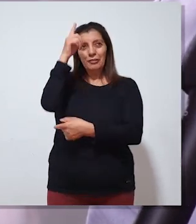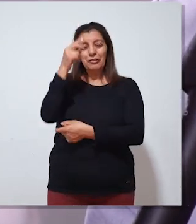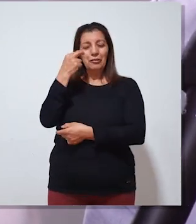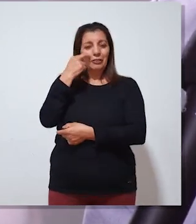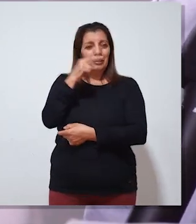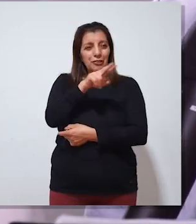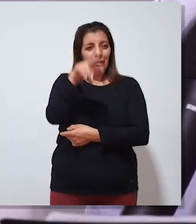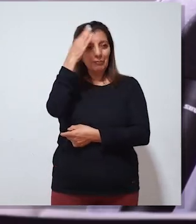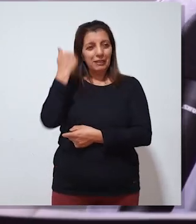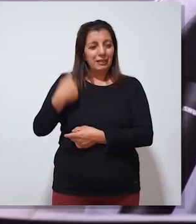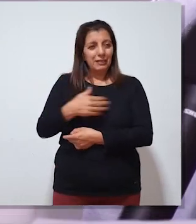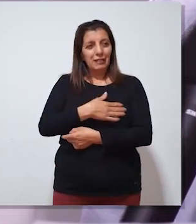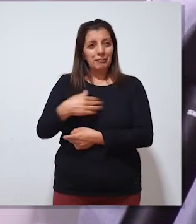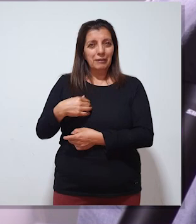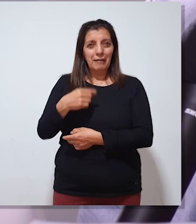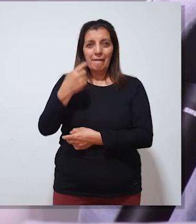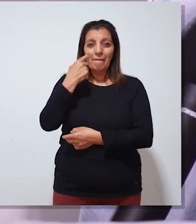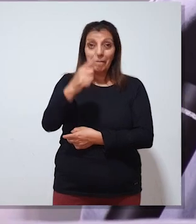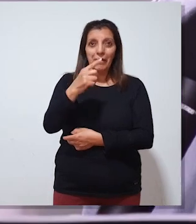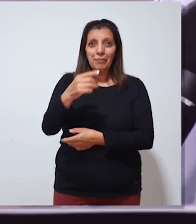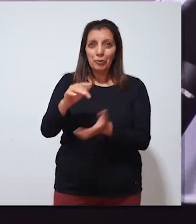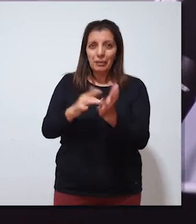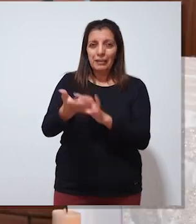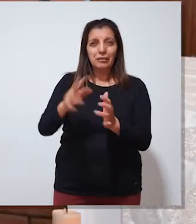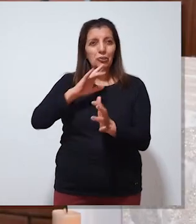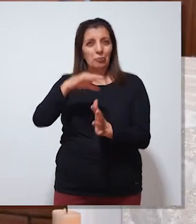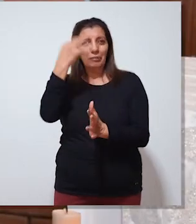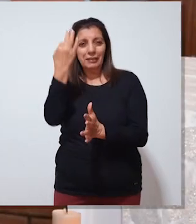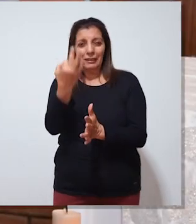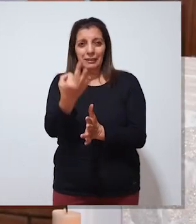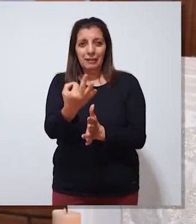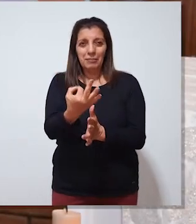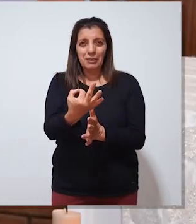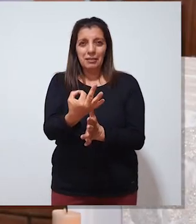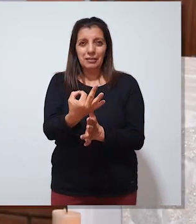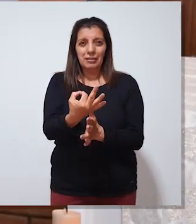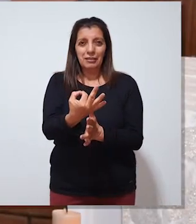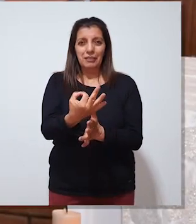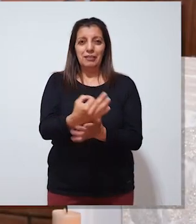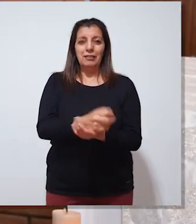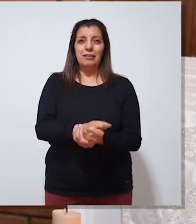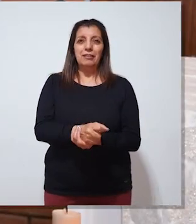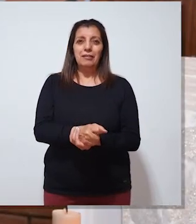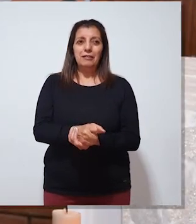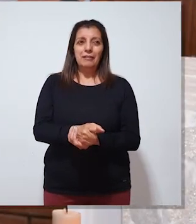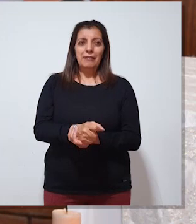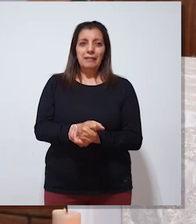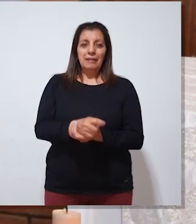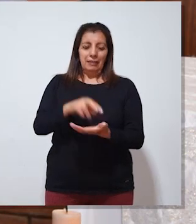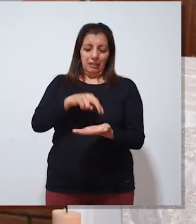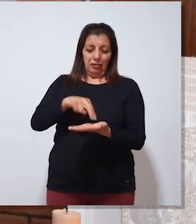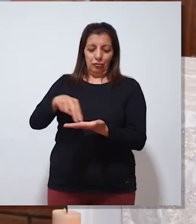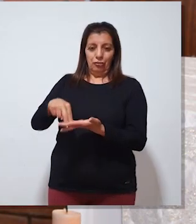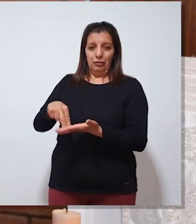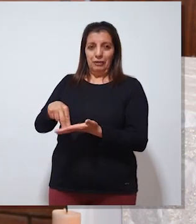se refleja el rostro de Cristo, nuestro Señor. Por eso concelebran con nuestro obispo,